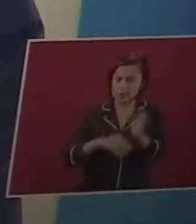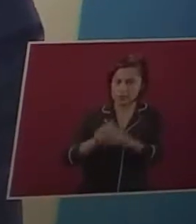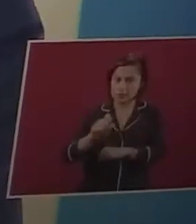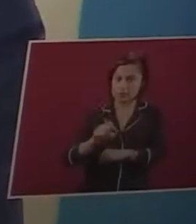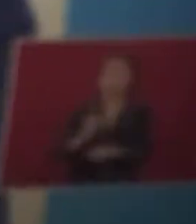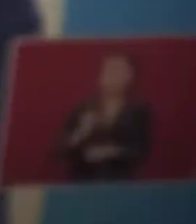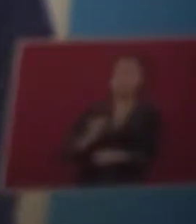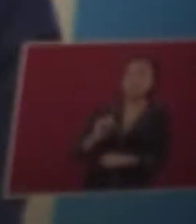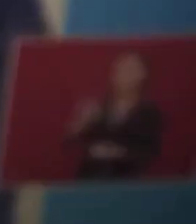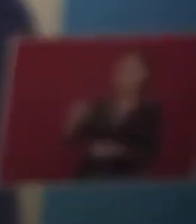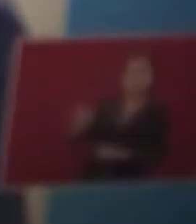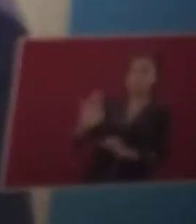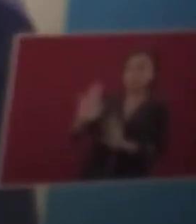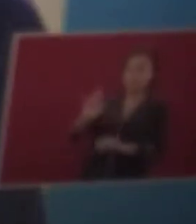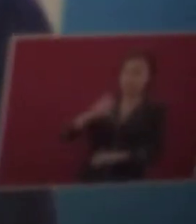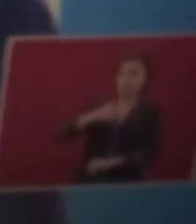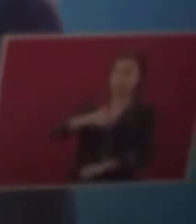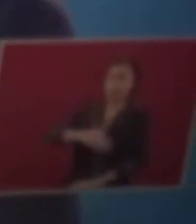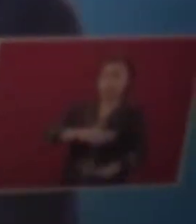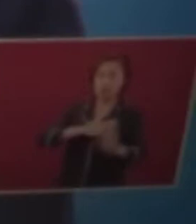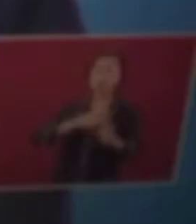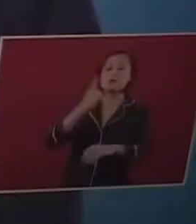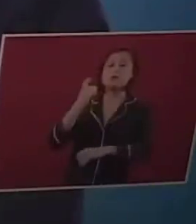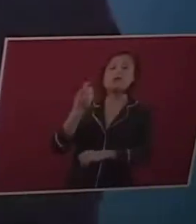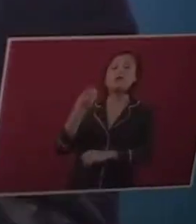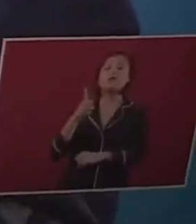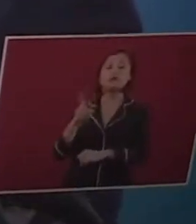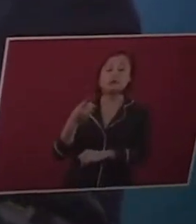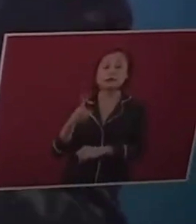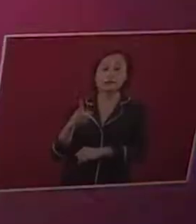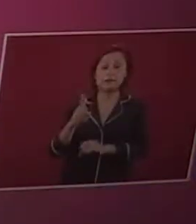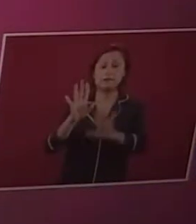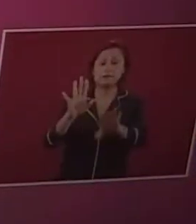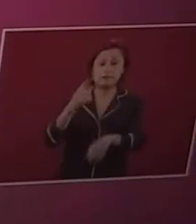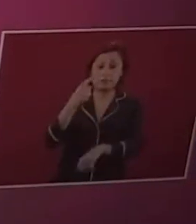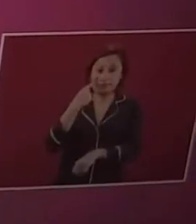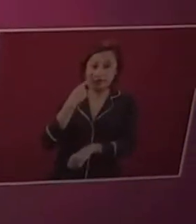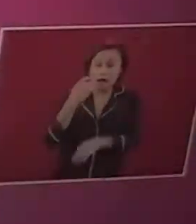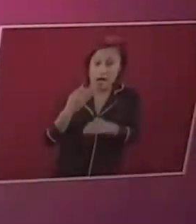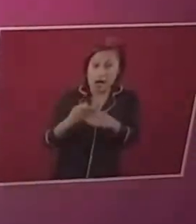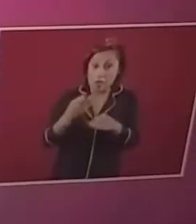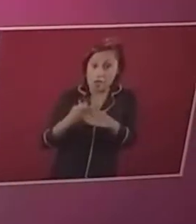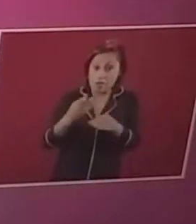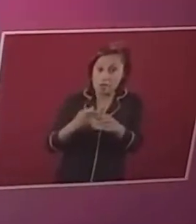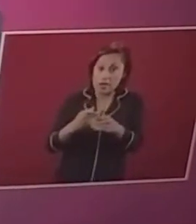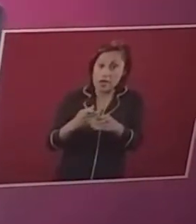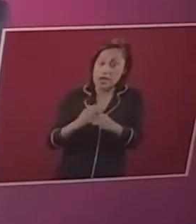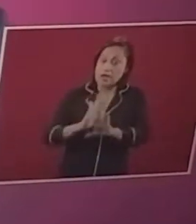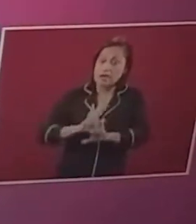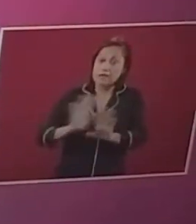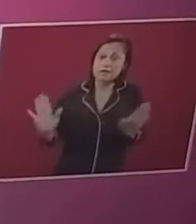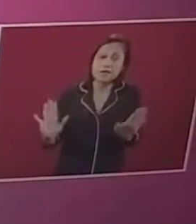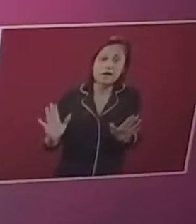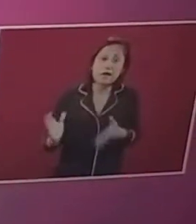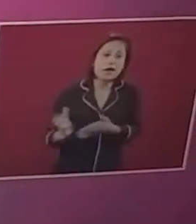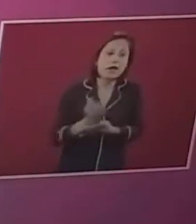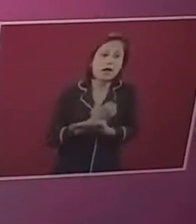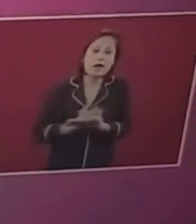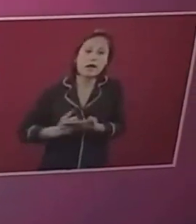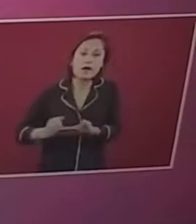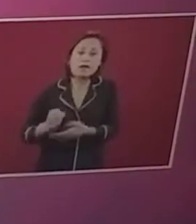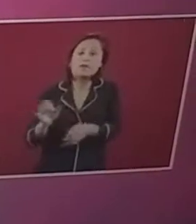insisto, tenemos ventajas, primero porque estamos atendiendo las causas,